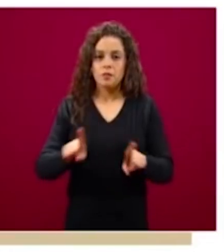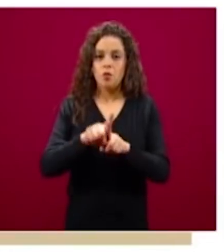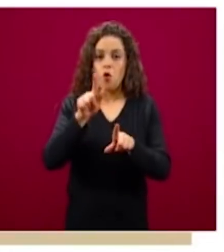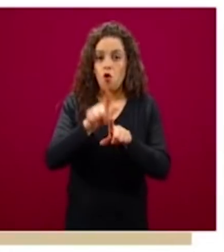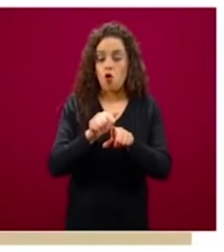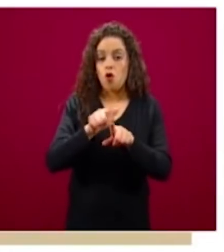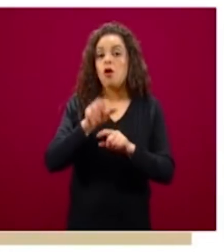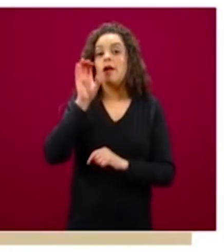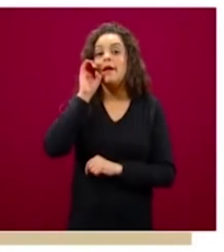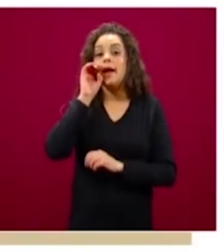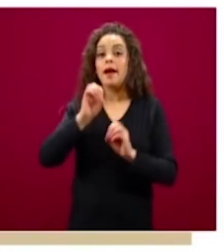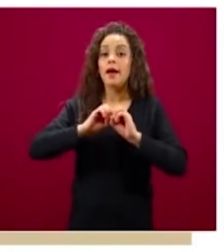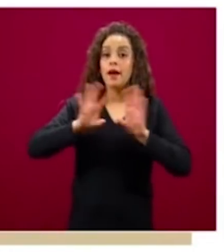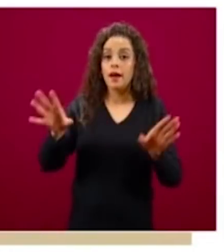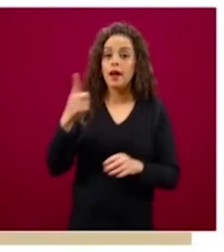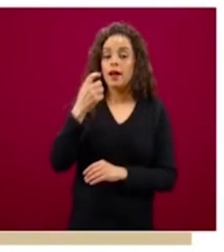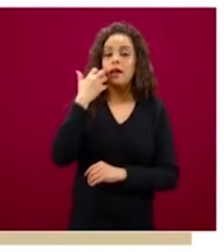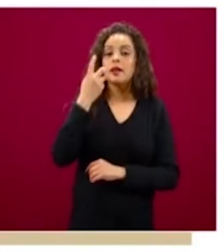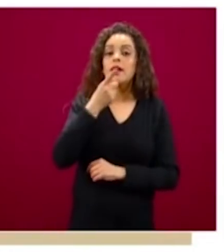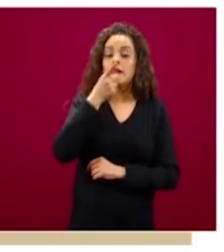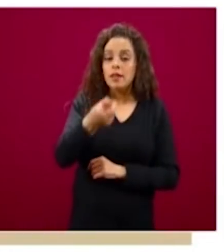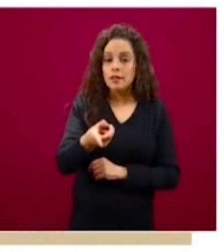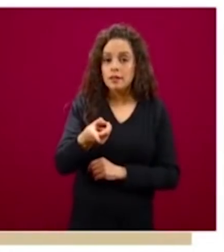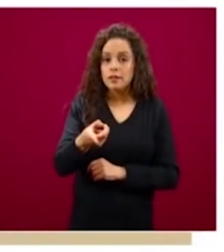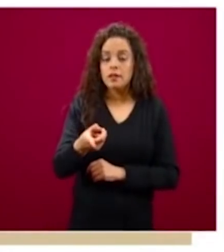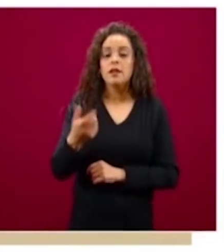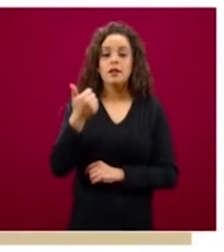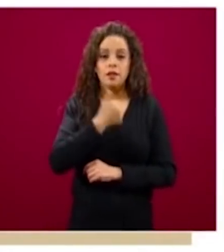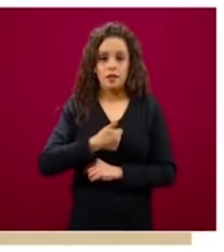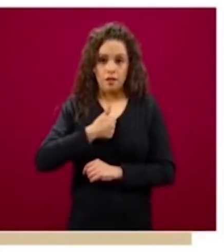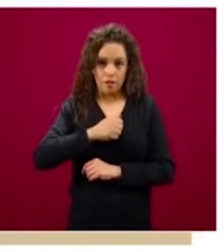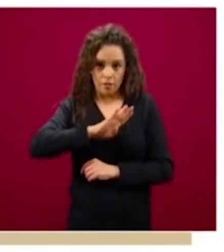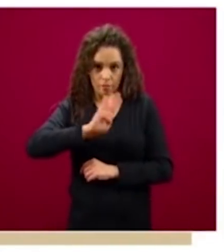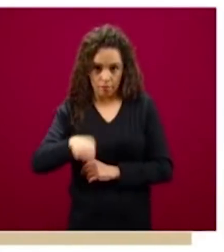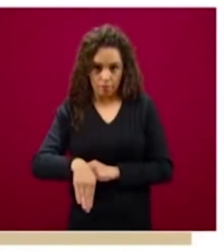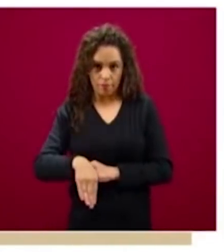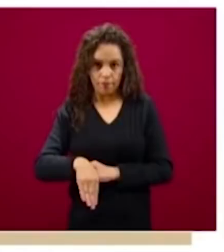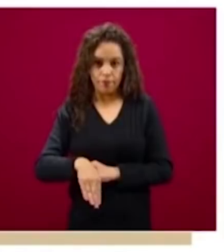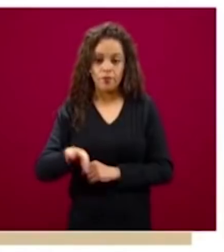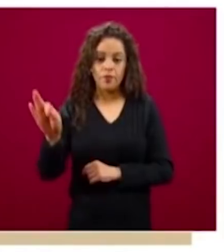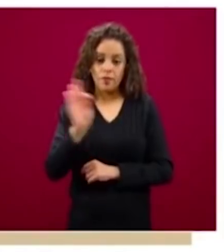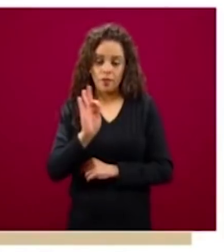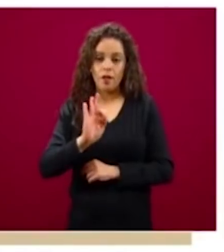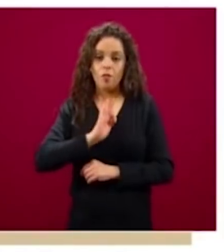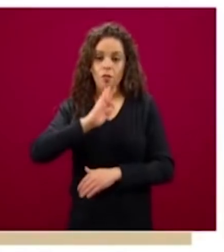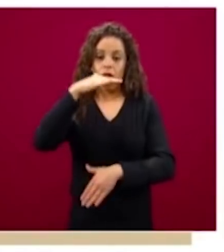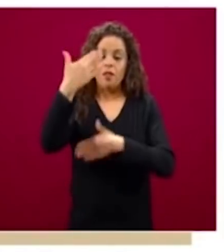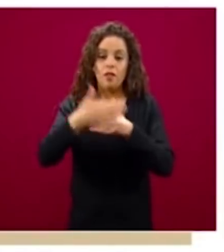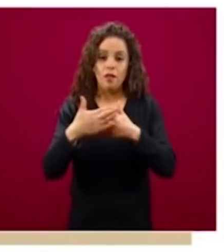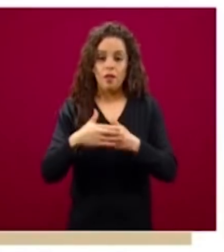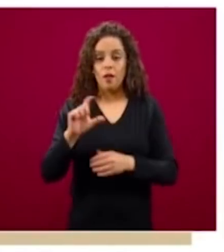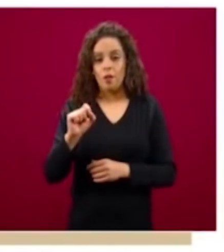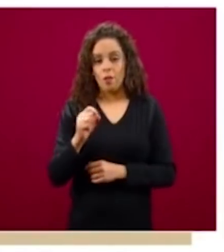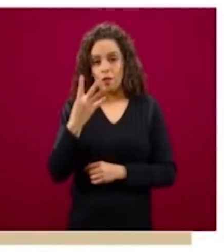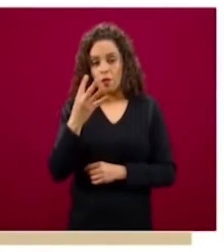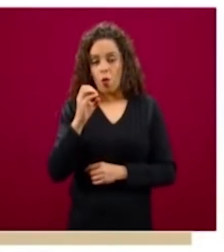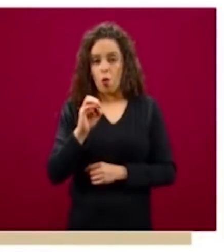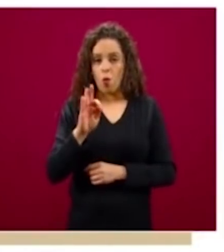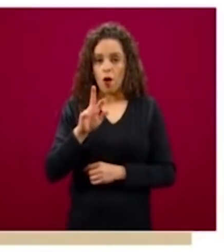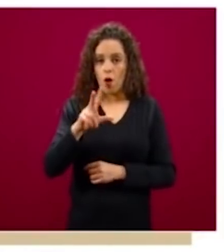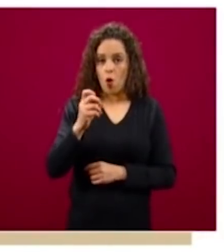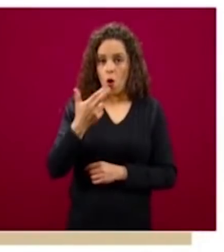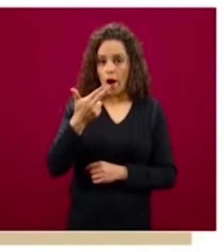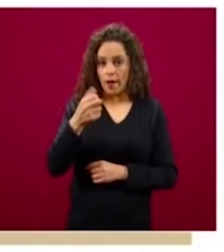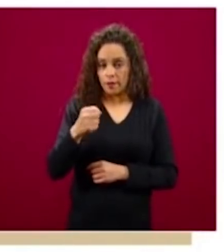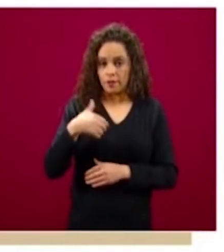color naranja claro nos representan aquellas defunciones que podría ser el incremento en las siguientes 24, 48, 72